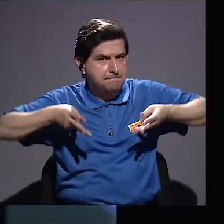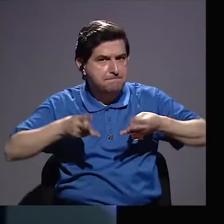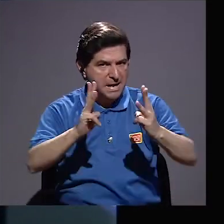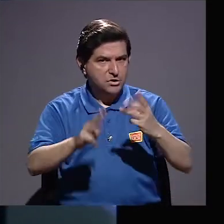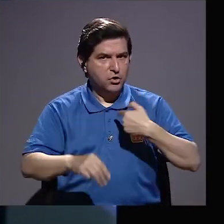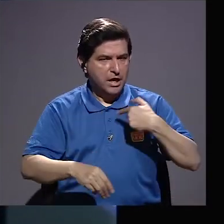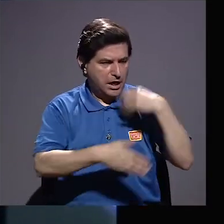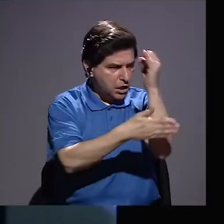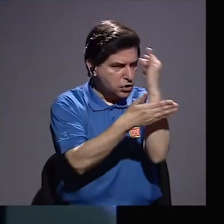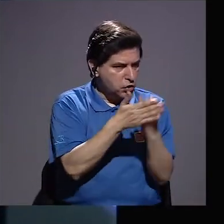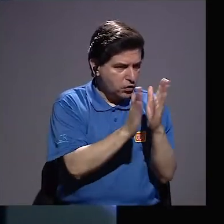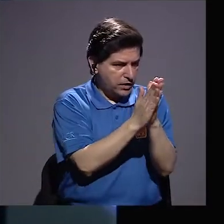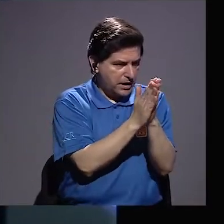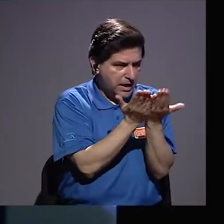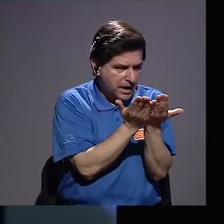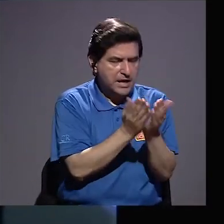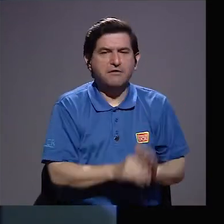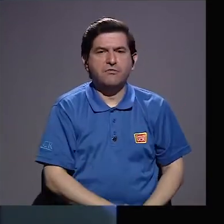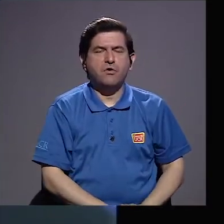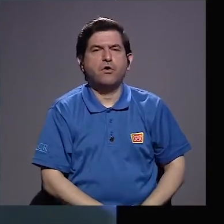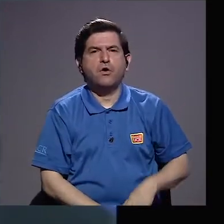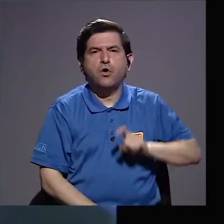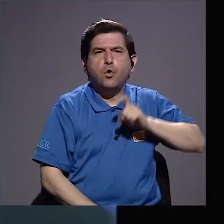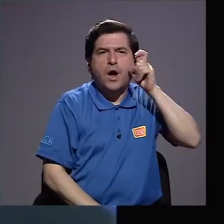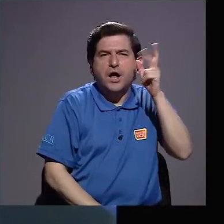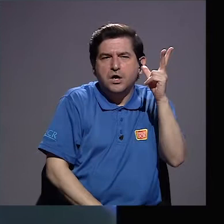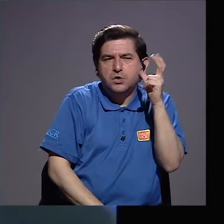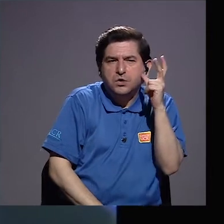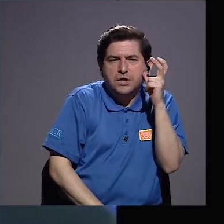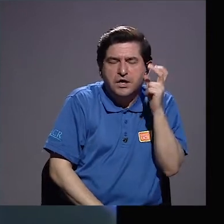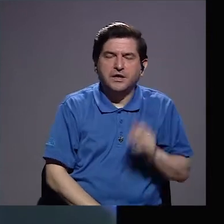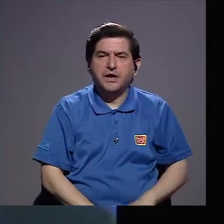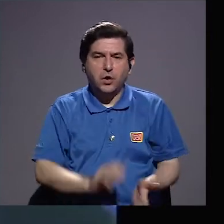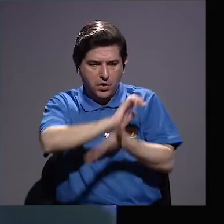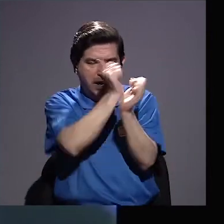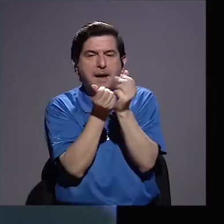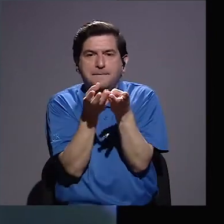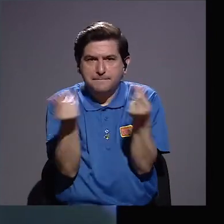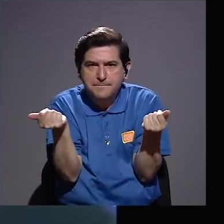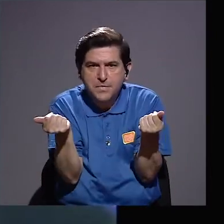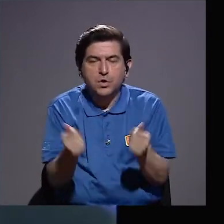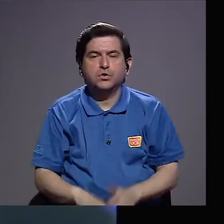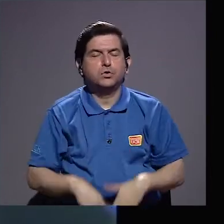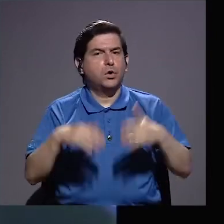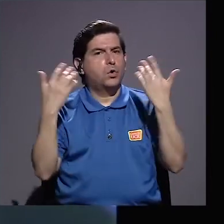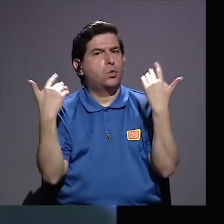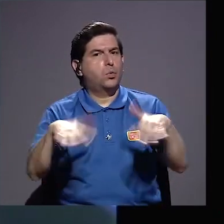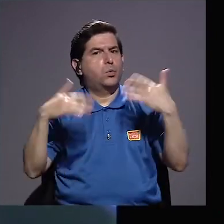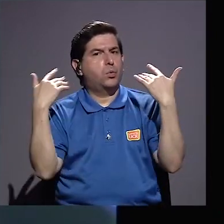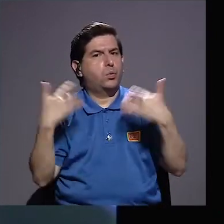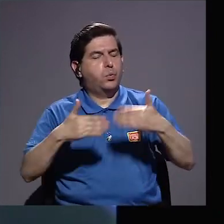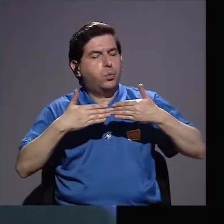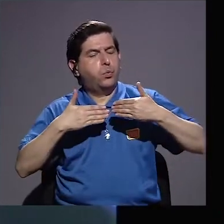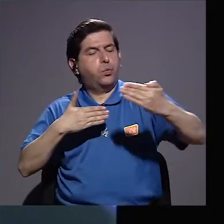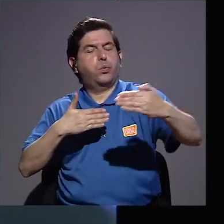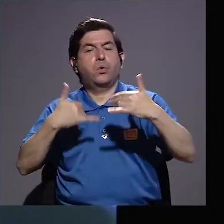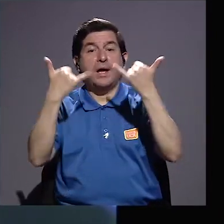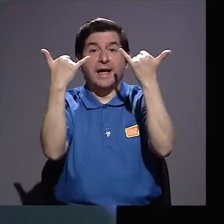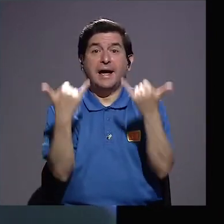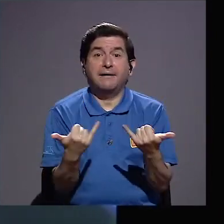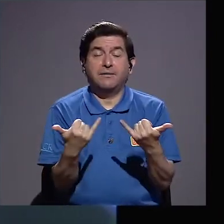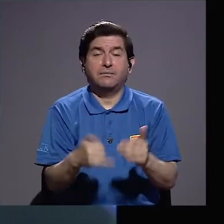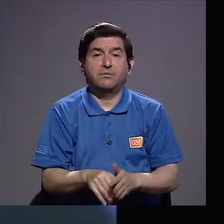decía antes que la metodología que yo diseñé en ese libro, Cuando el género suena, cambios trae, ha durado mucho,